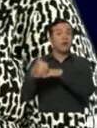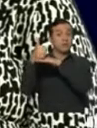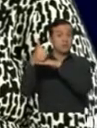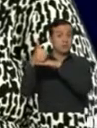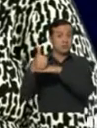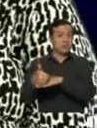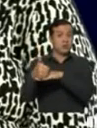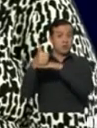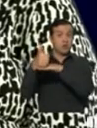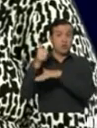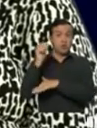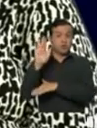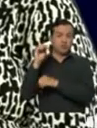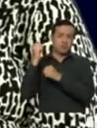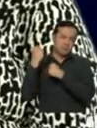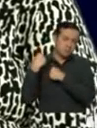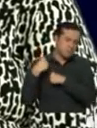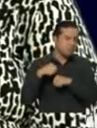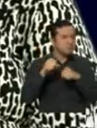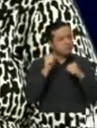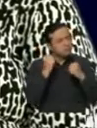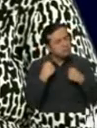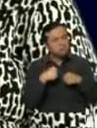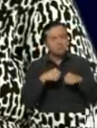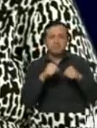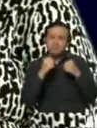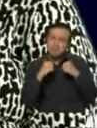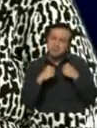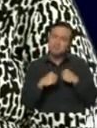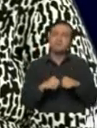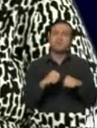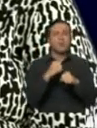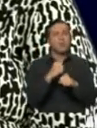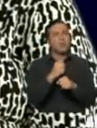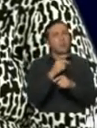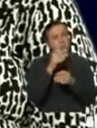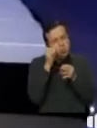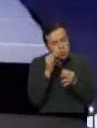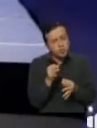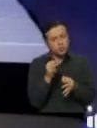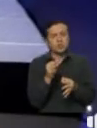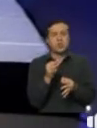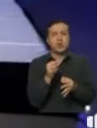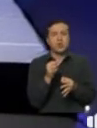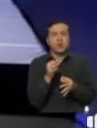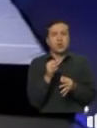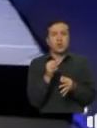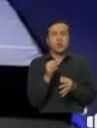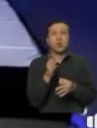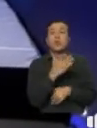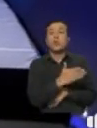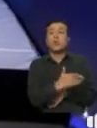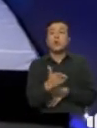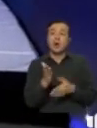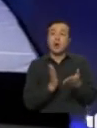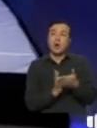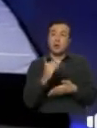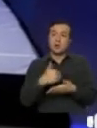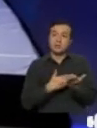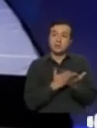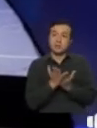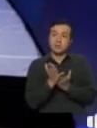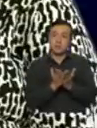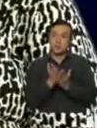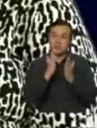haciendo todos los esfuerzos y todas las medidas necesarias para garantizar la disponibilidad y el acceso a los